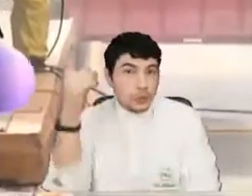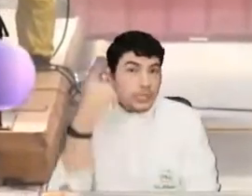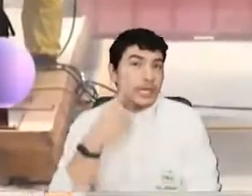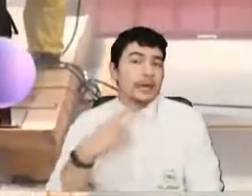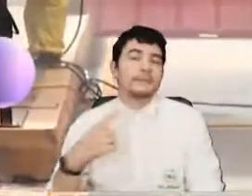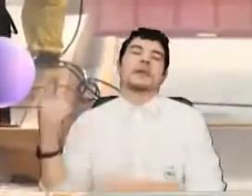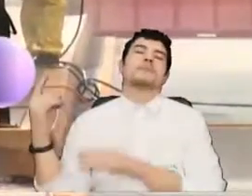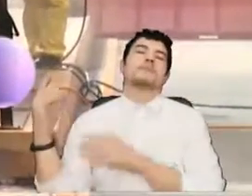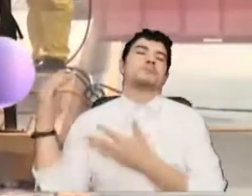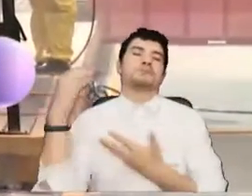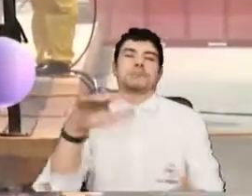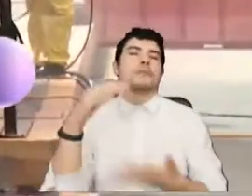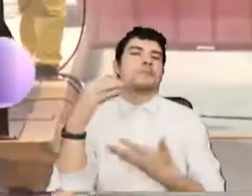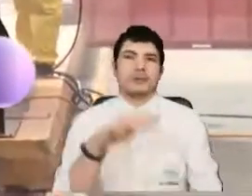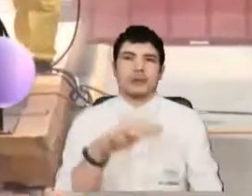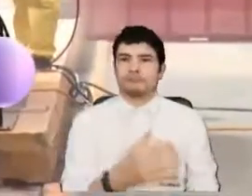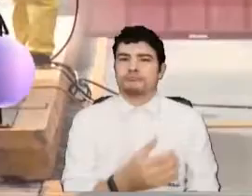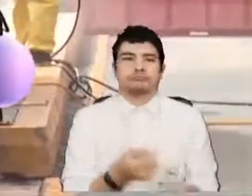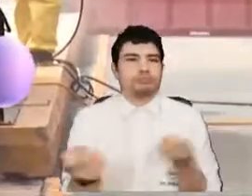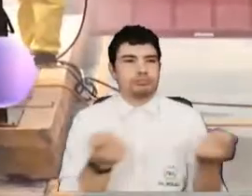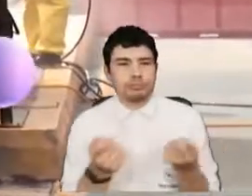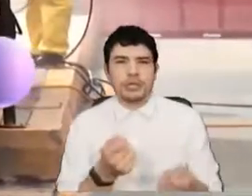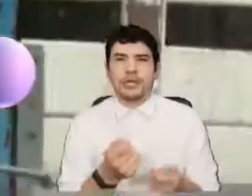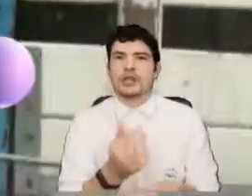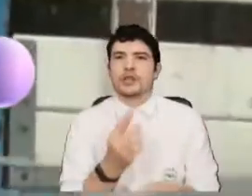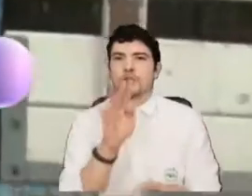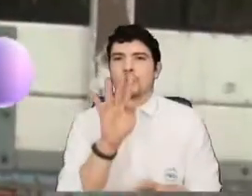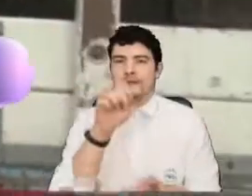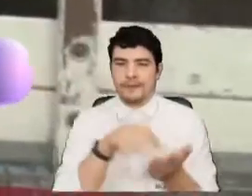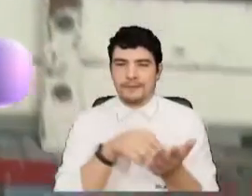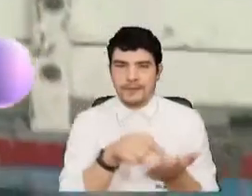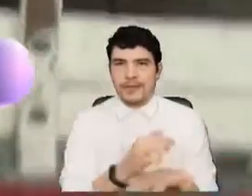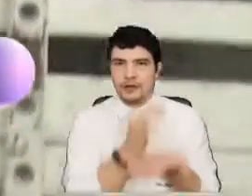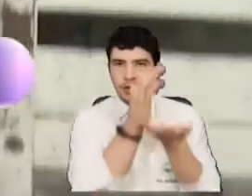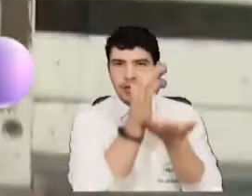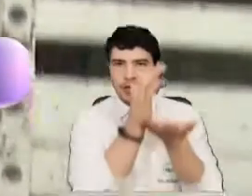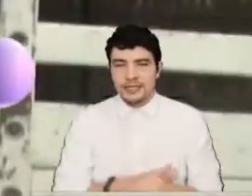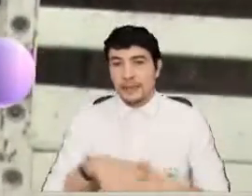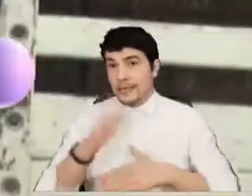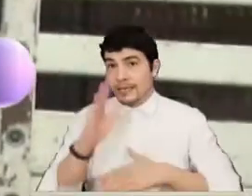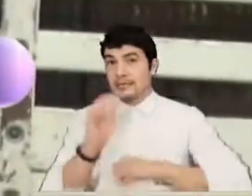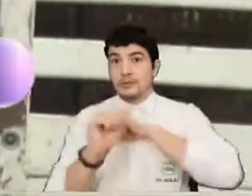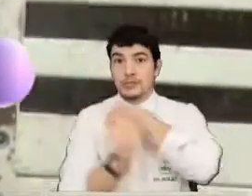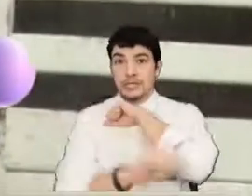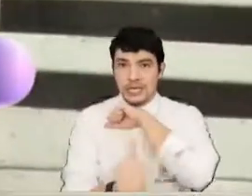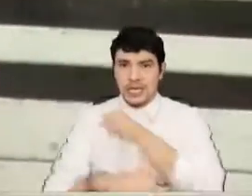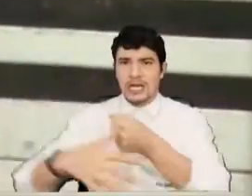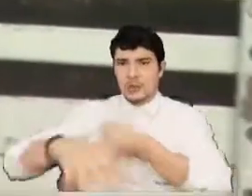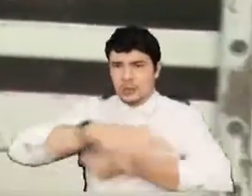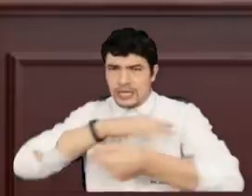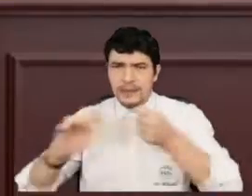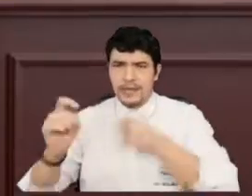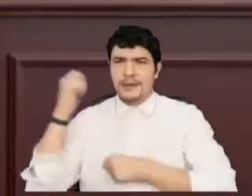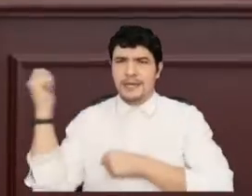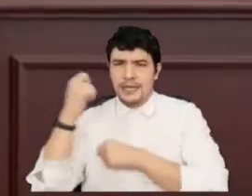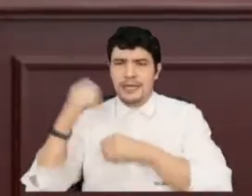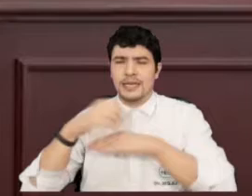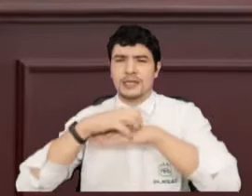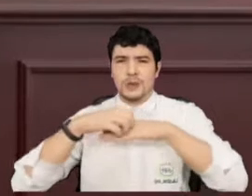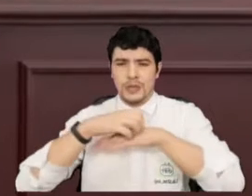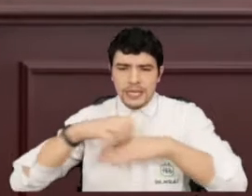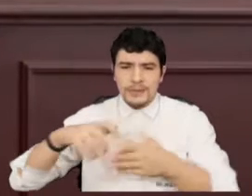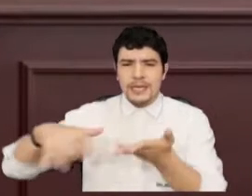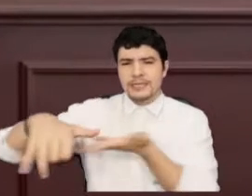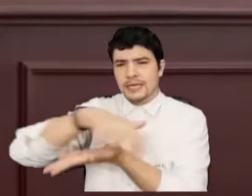las regiones que más la surten son Boyacá, Cundinamarca, Meta, Tolima, Santander y Valle del Cauca. Y para